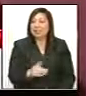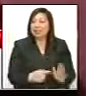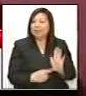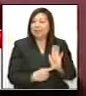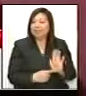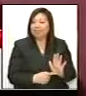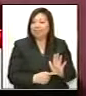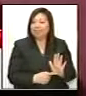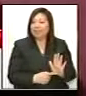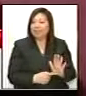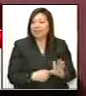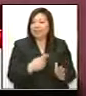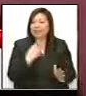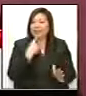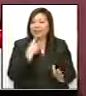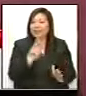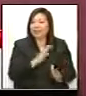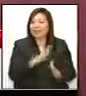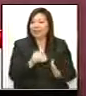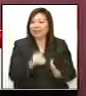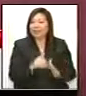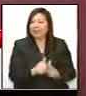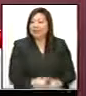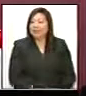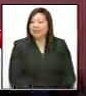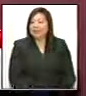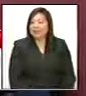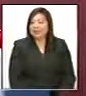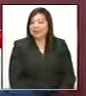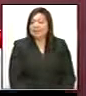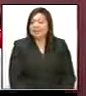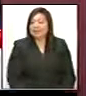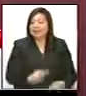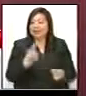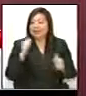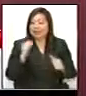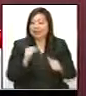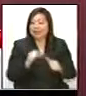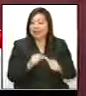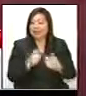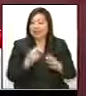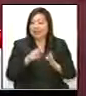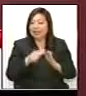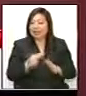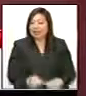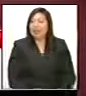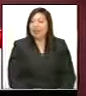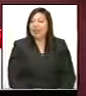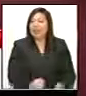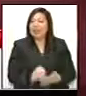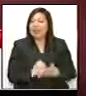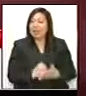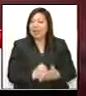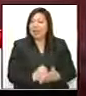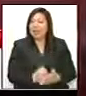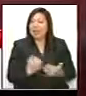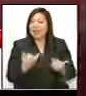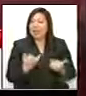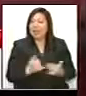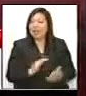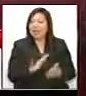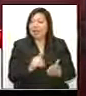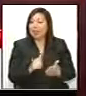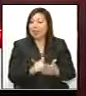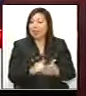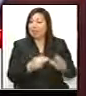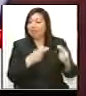reunidos para decir a todos los peruanos que no nos olvidamos de aquellas personas que necesitan. necesitan nuestra ayuda internacional. Desde que anoche todos estamos